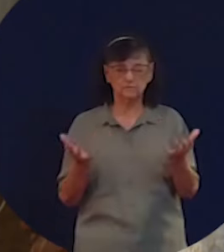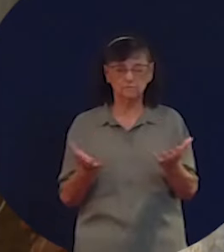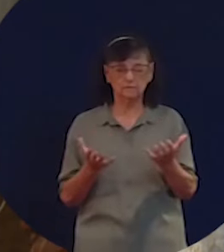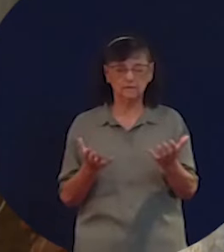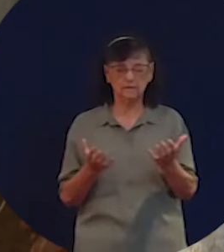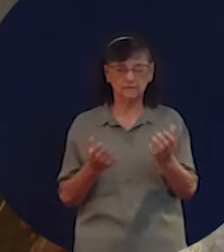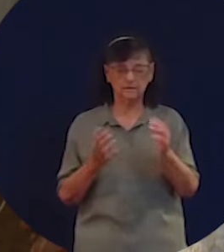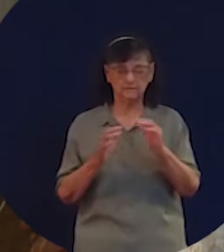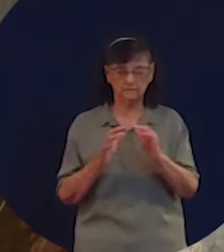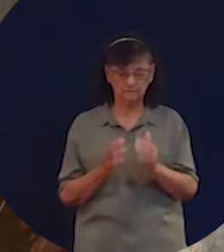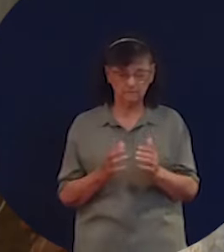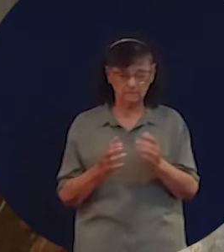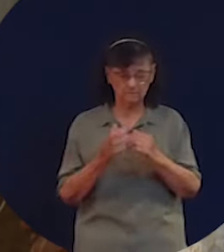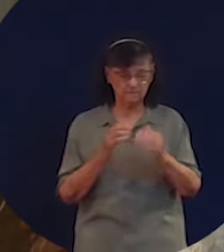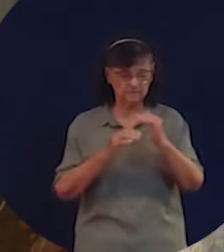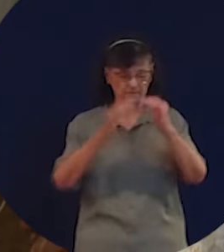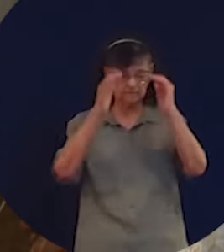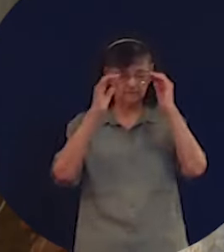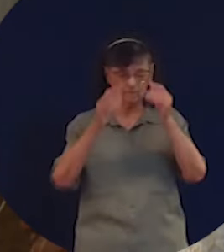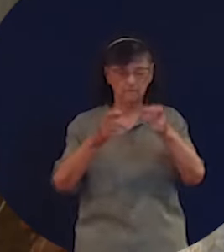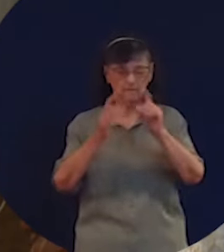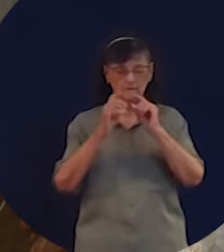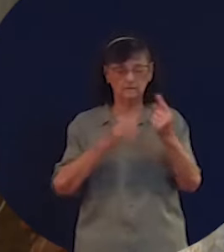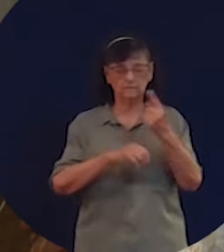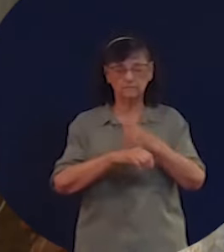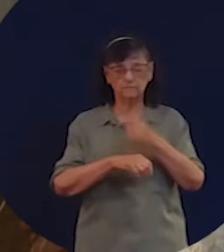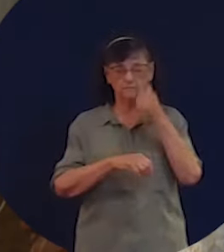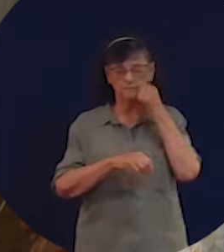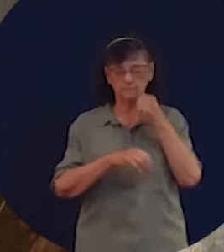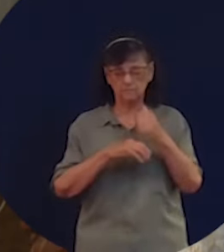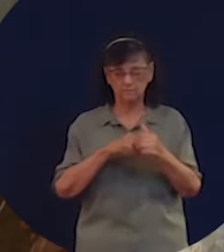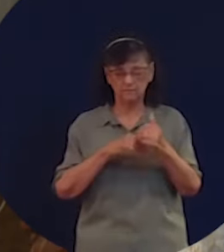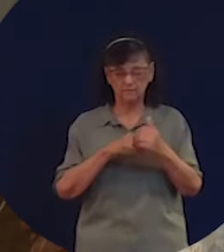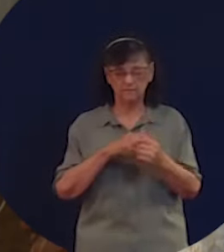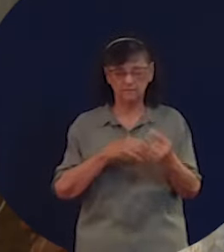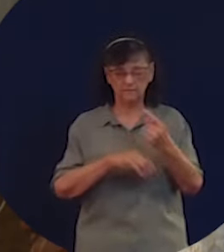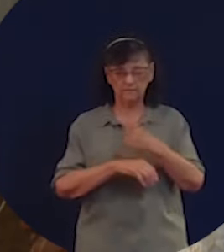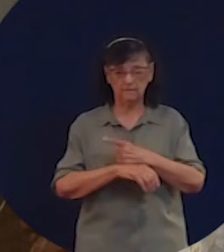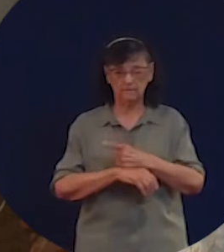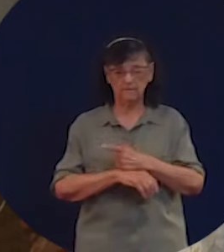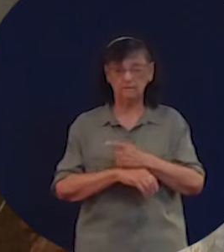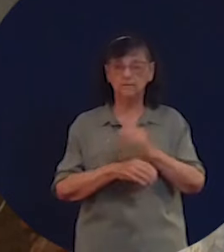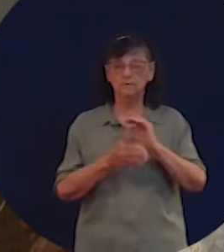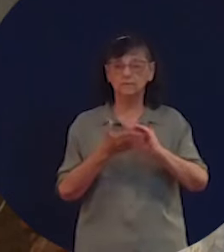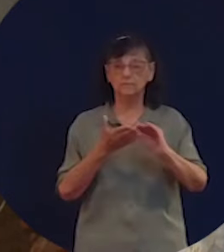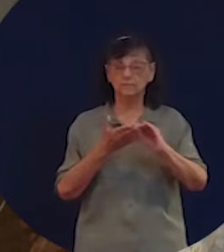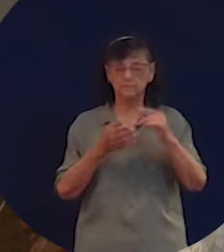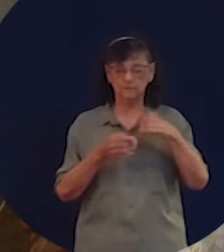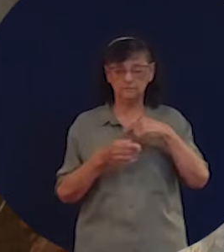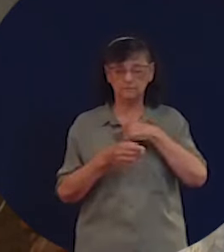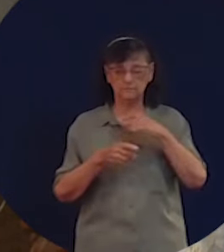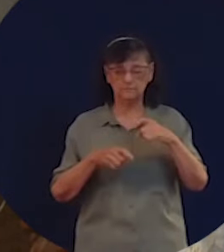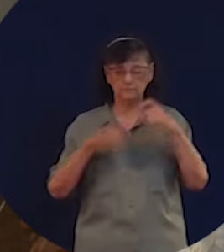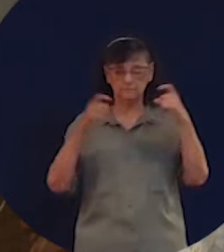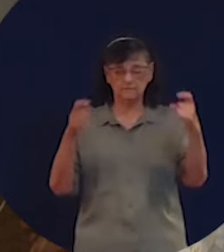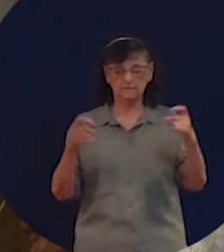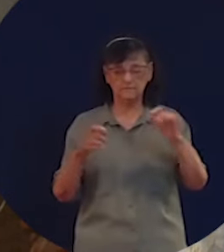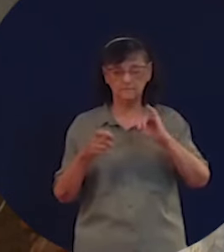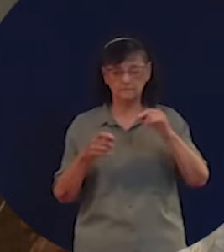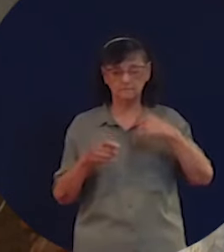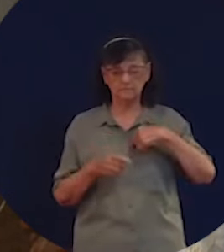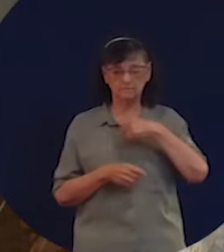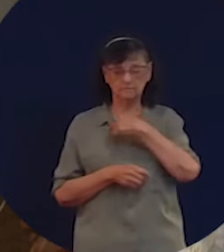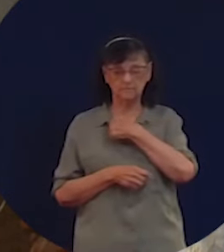tu voluntad en la tierra como en el cielo. Danos hoy nuestro pan de cada día. Perdona nuestras